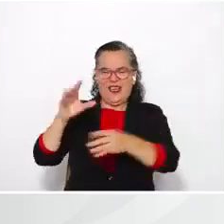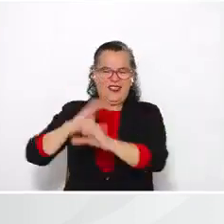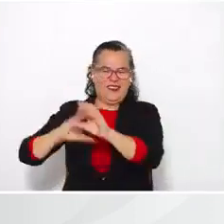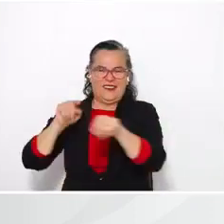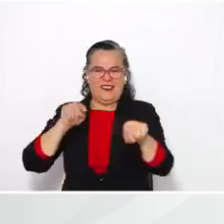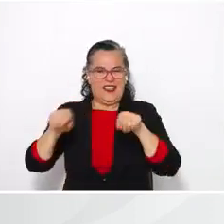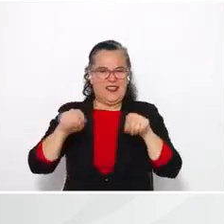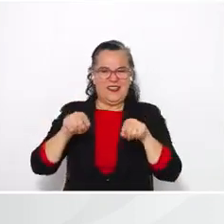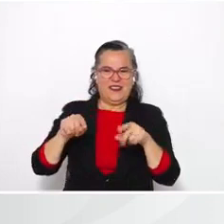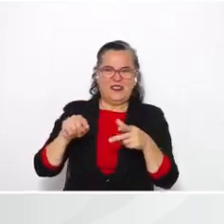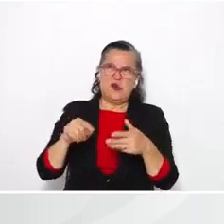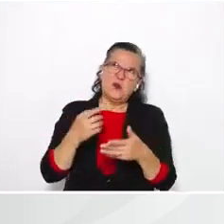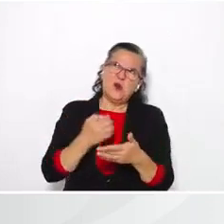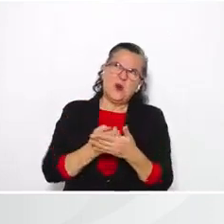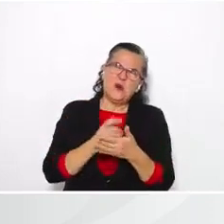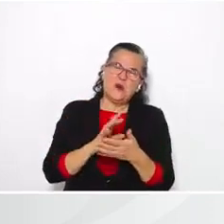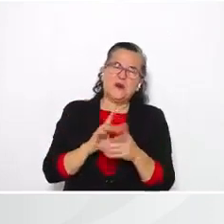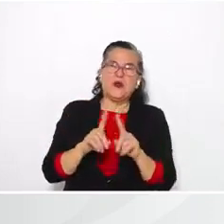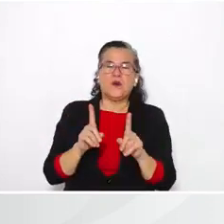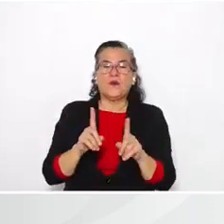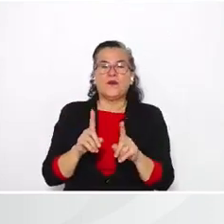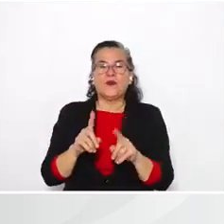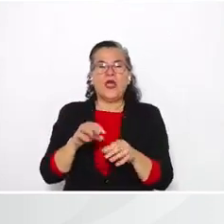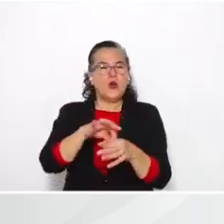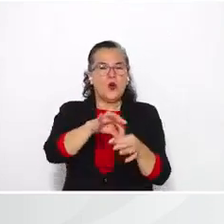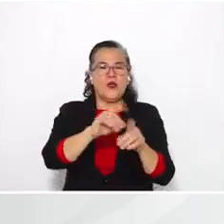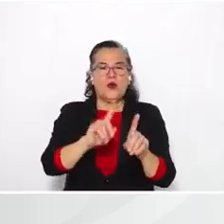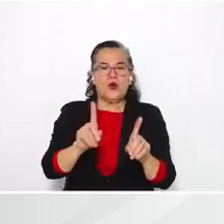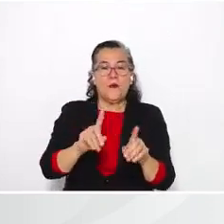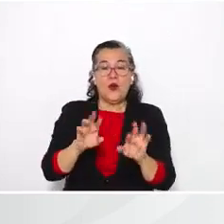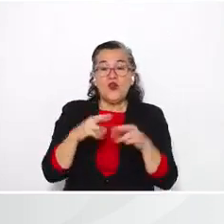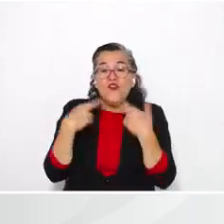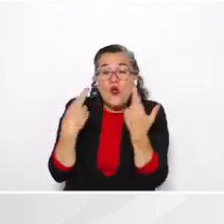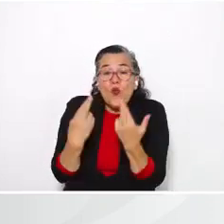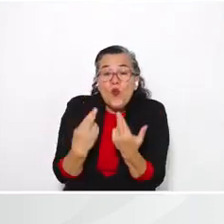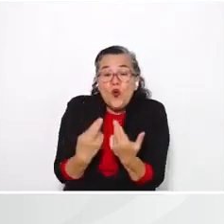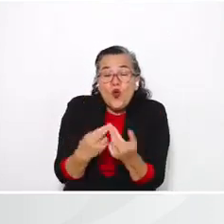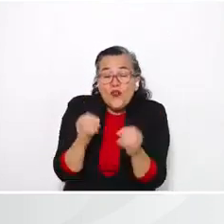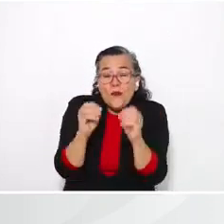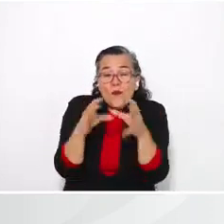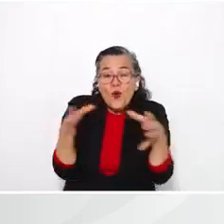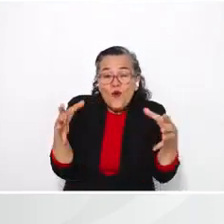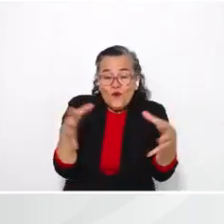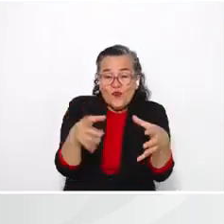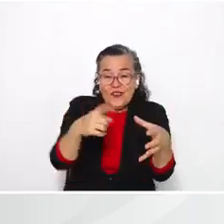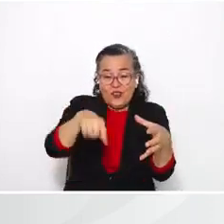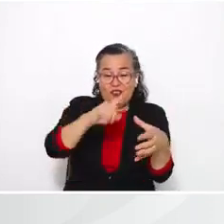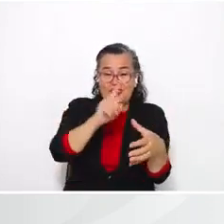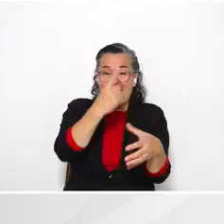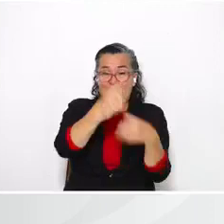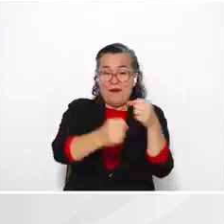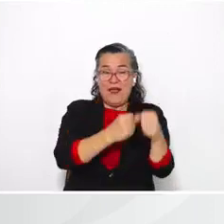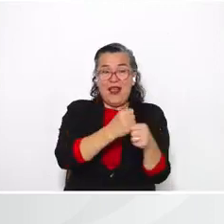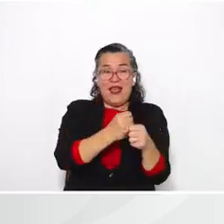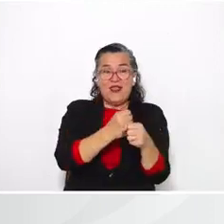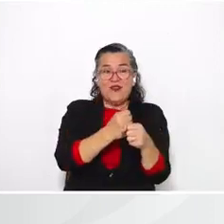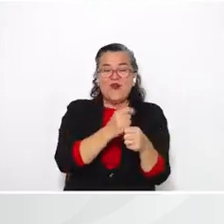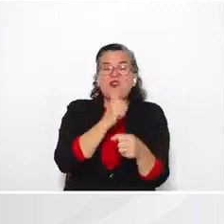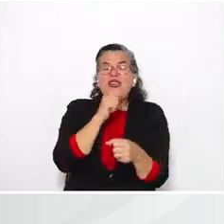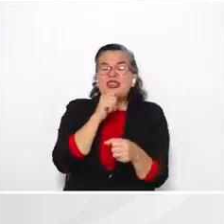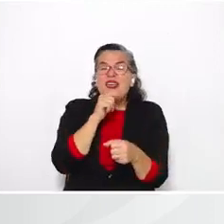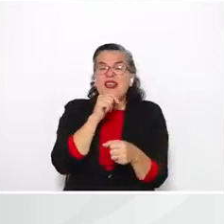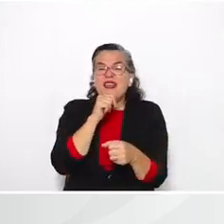de agronomía, no. La reunión de profesores, digamos, en el primer año eran aquellos que